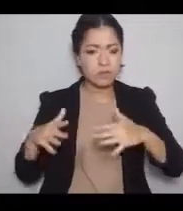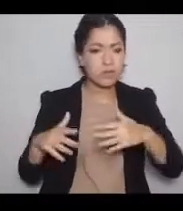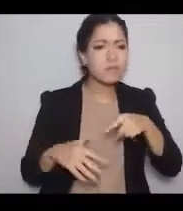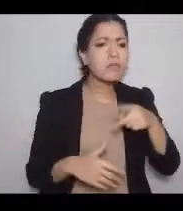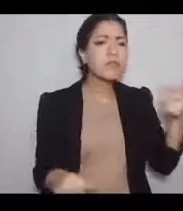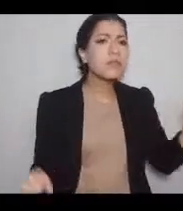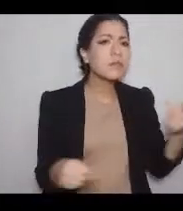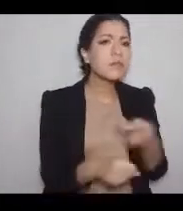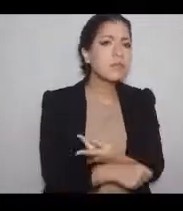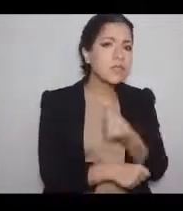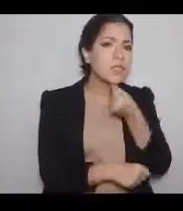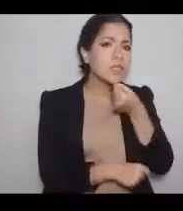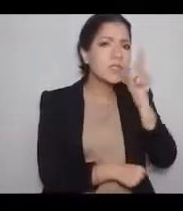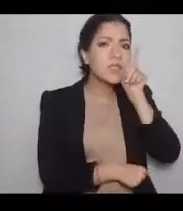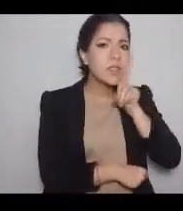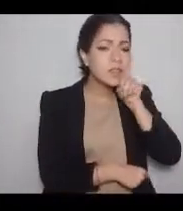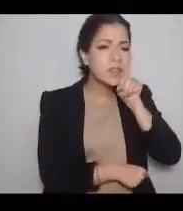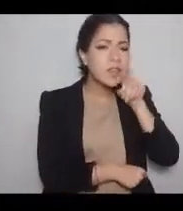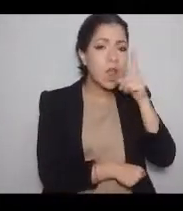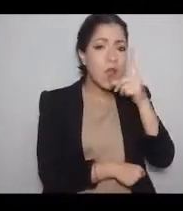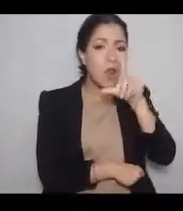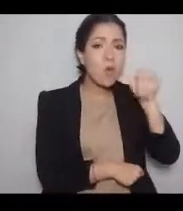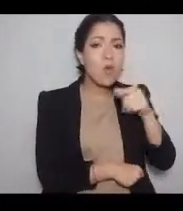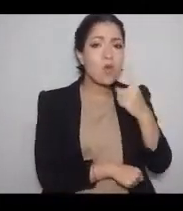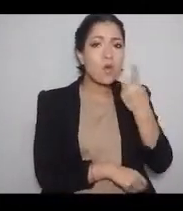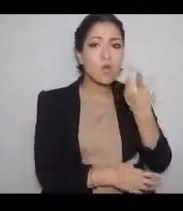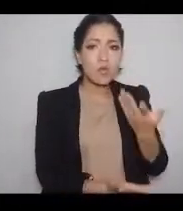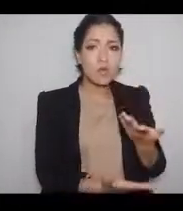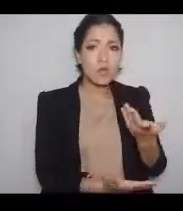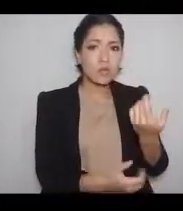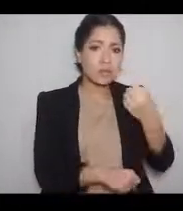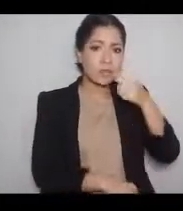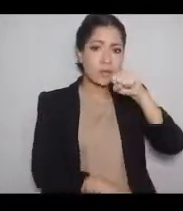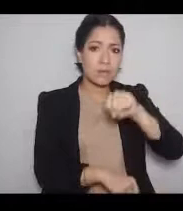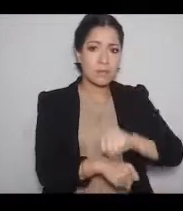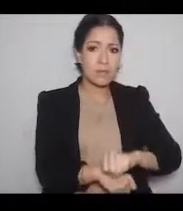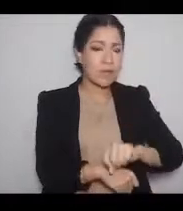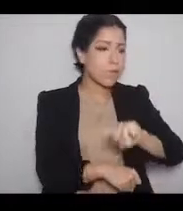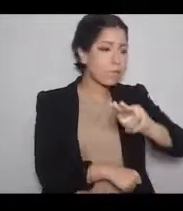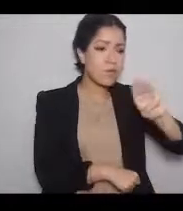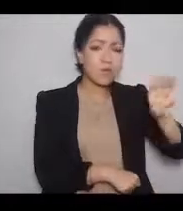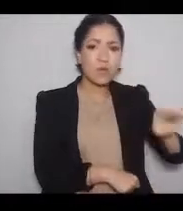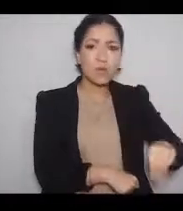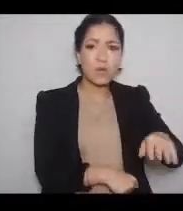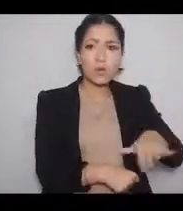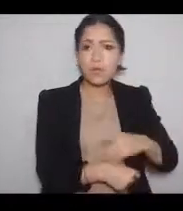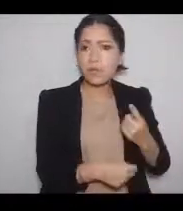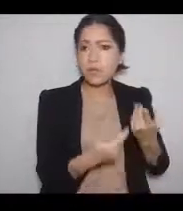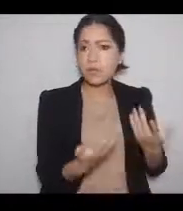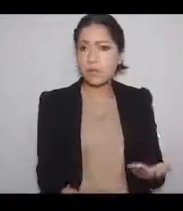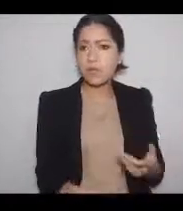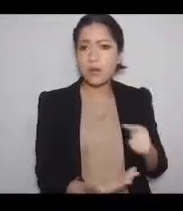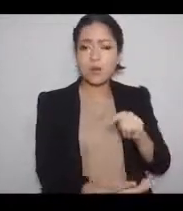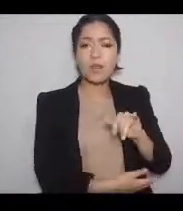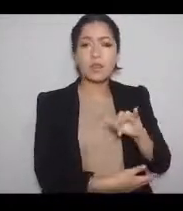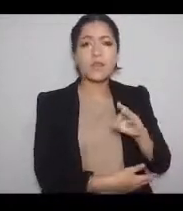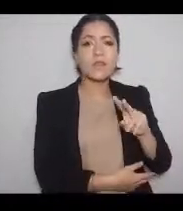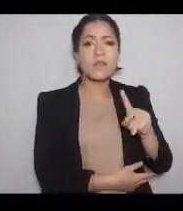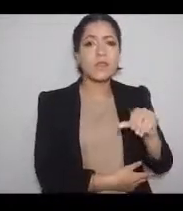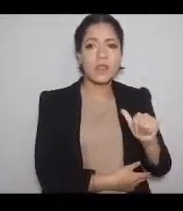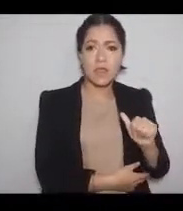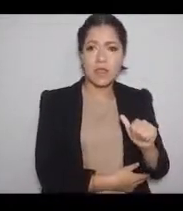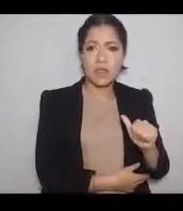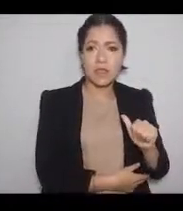Comparados con los planetas, duramos unos segundos. Oh, dímelo a mí. Que desperdicio mis últimos momentos